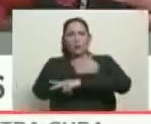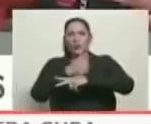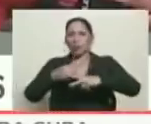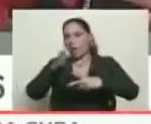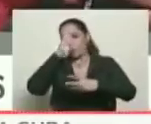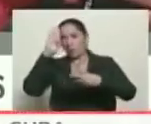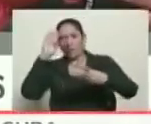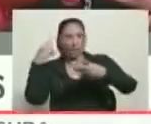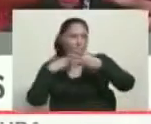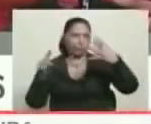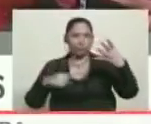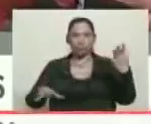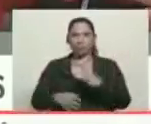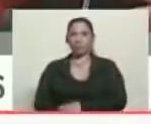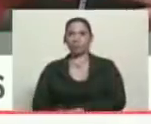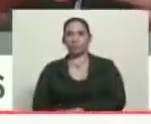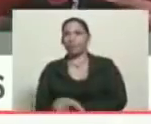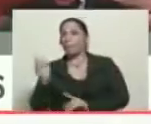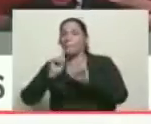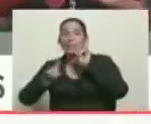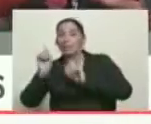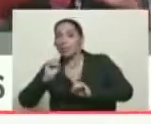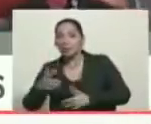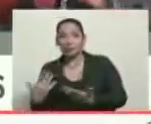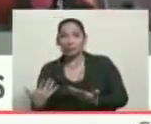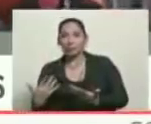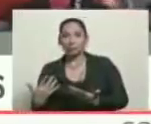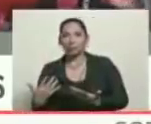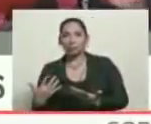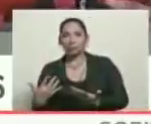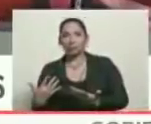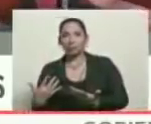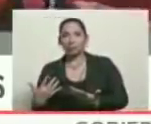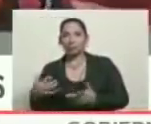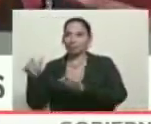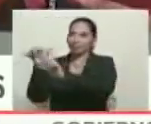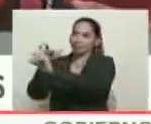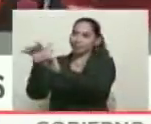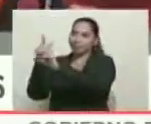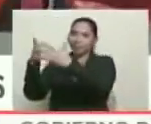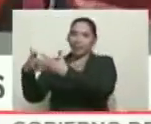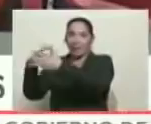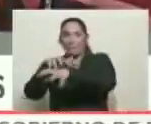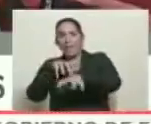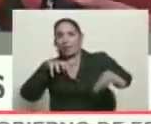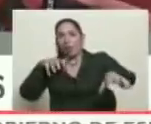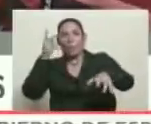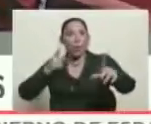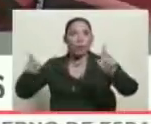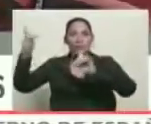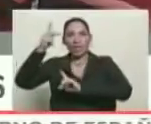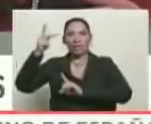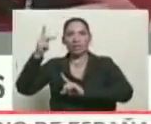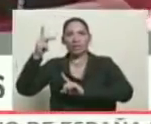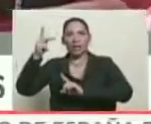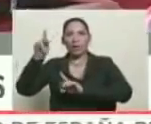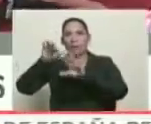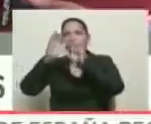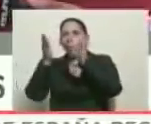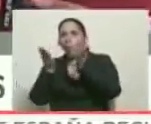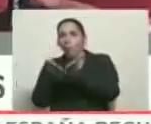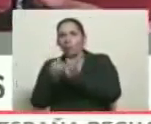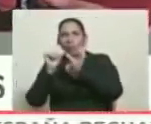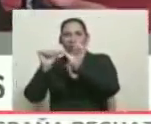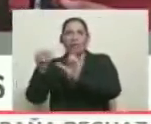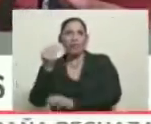a X, les están mintiendo. Les están mintiendo. ¿Y cómo es posible que la mayor potencia del mundo quede como en el ridículo